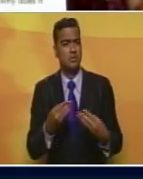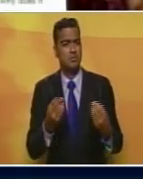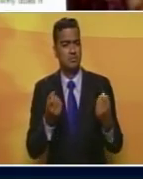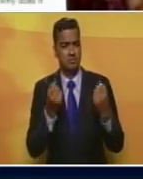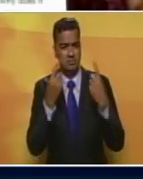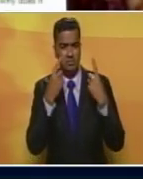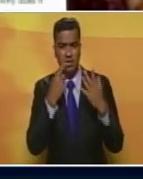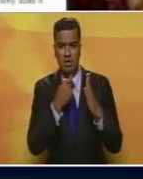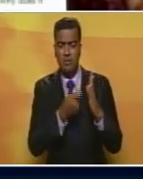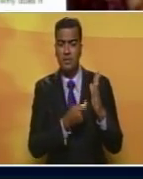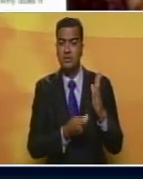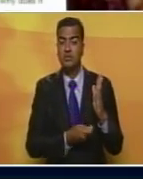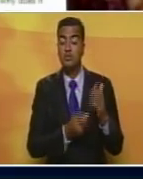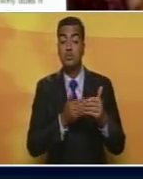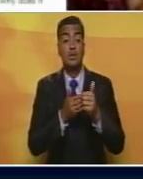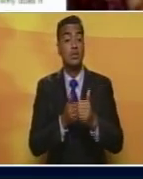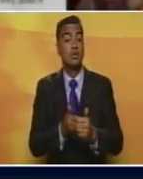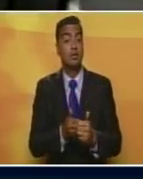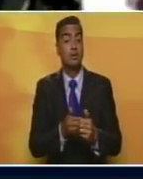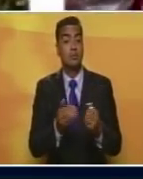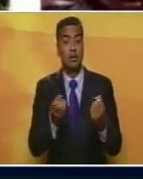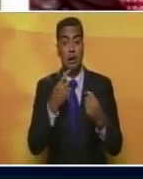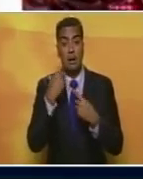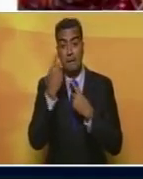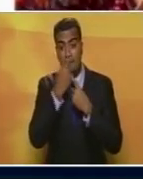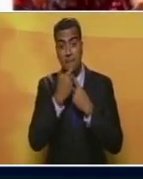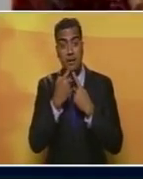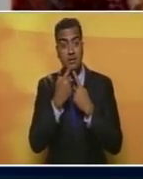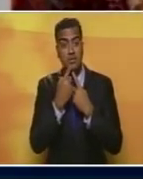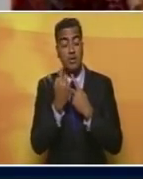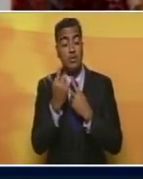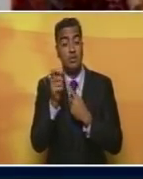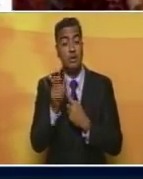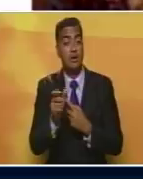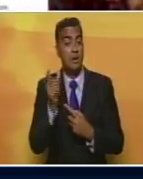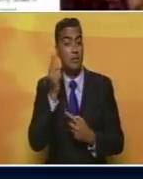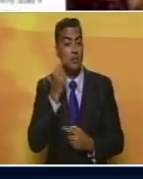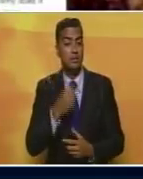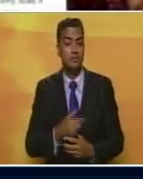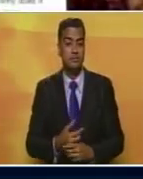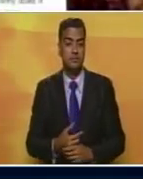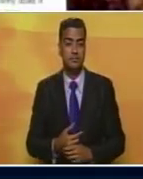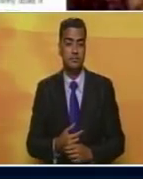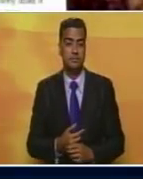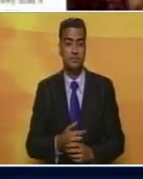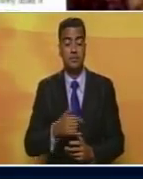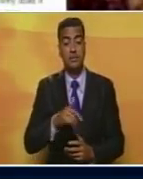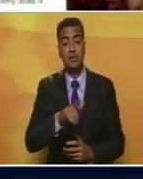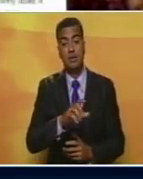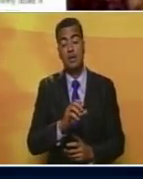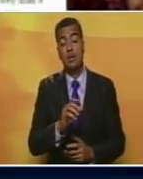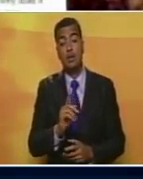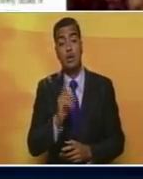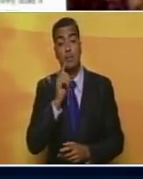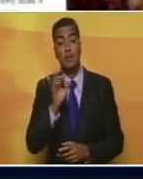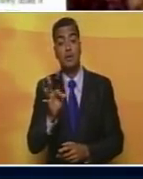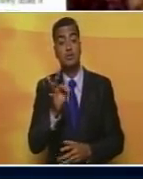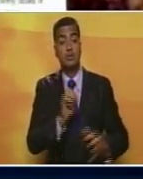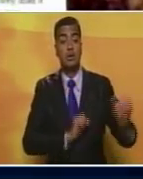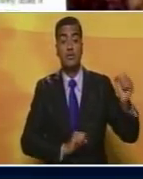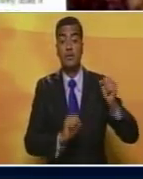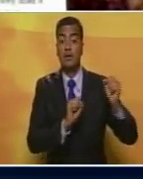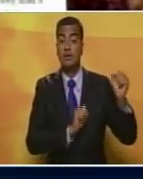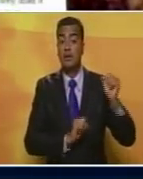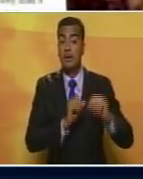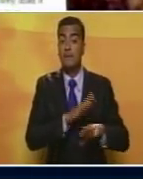y baila con ella. Emocionante, apasionante. J.Lo compartió por sus redes sociales una imagen junto a 2 de sus bailarinas durante